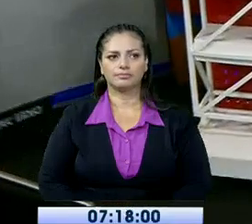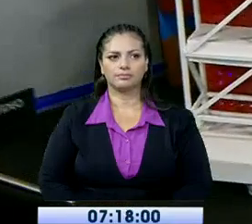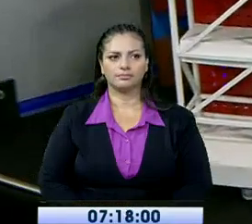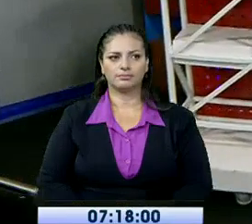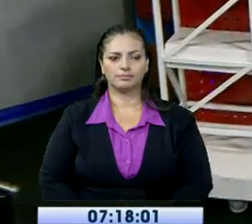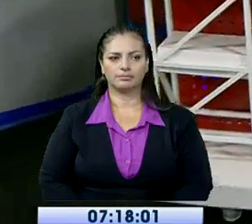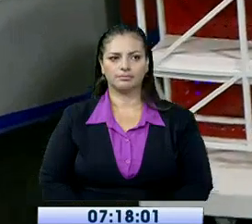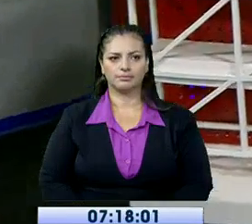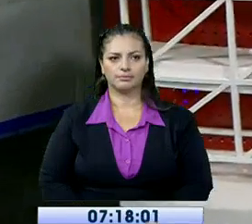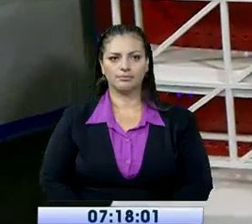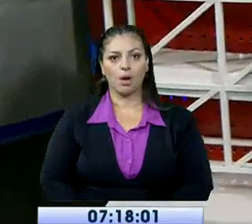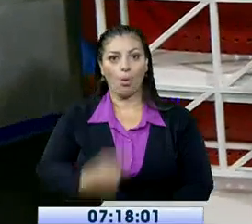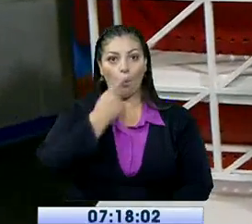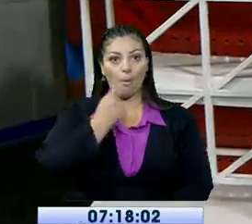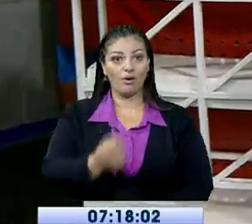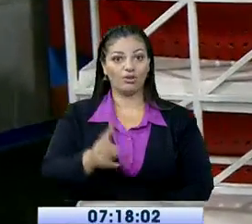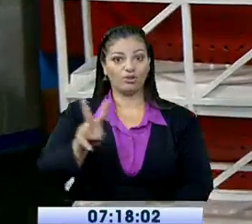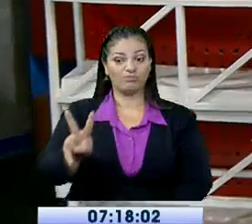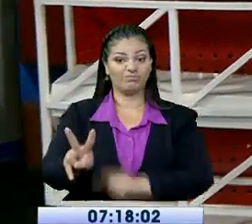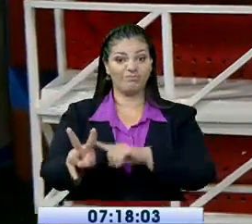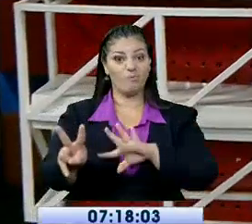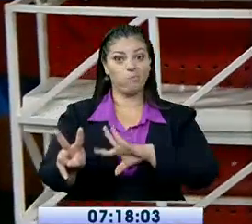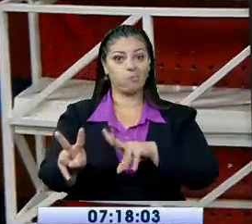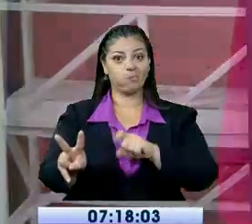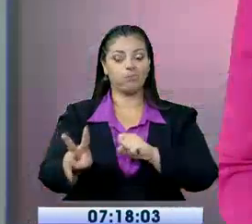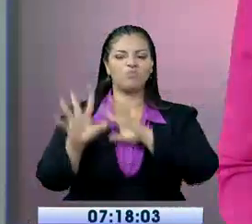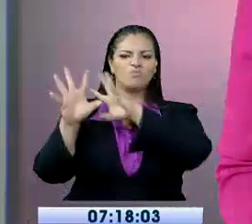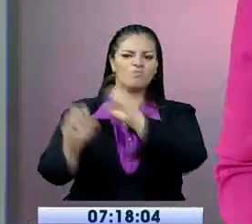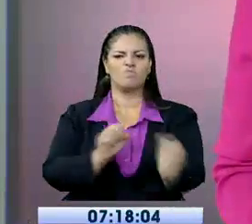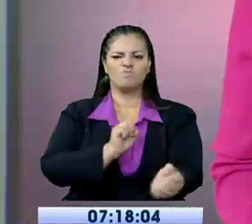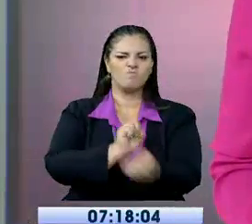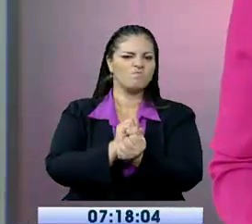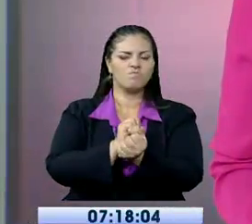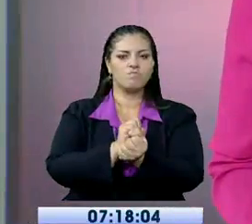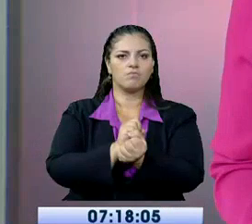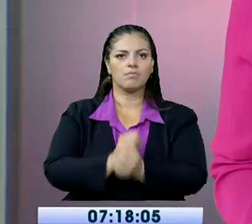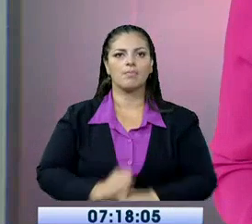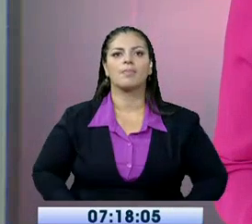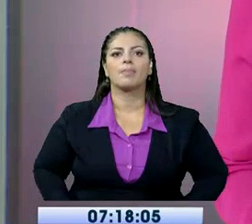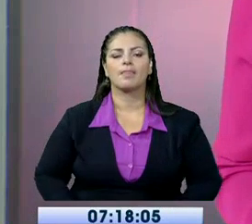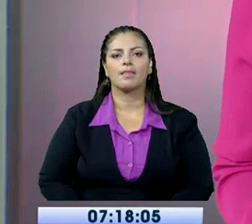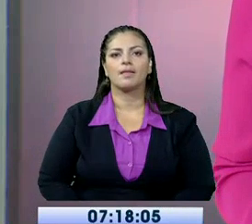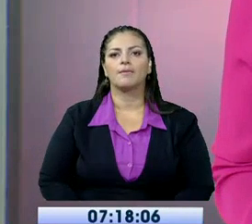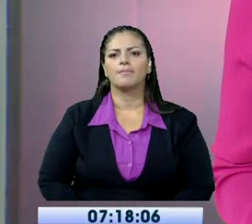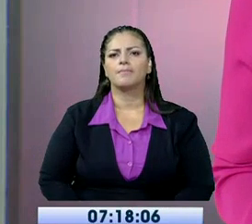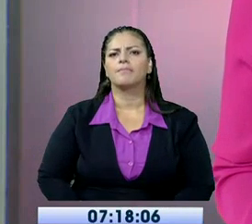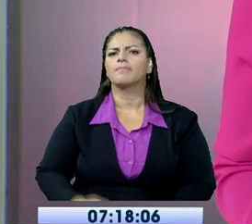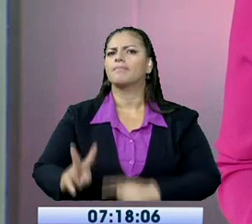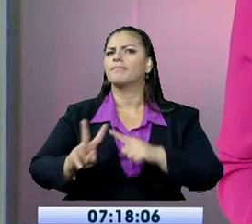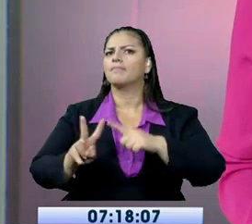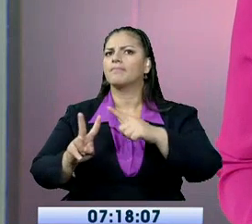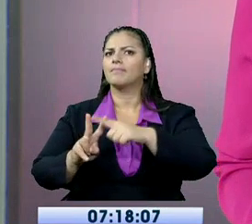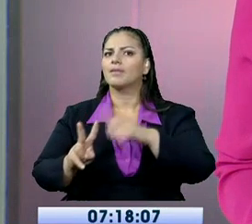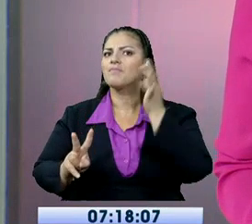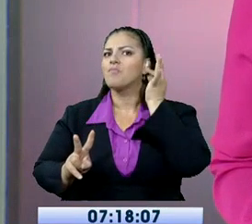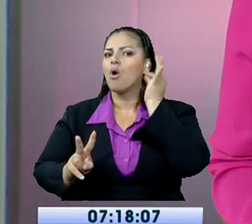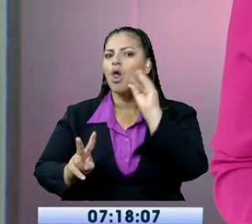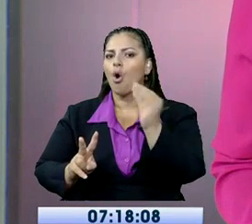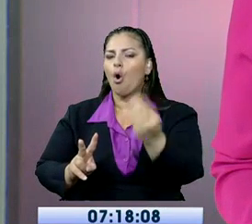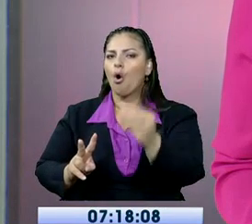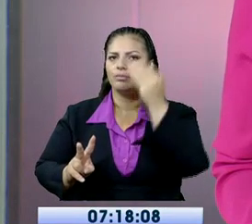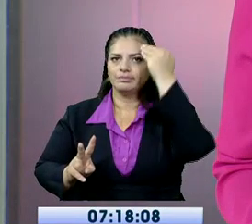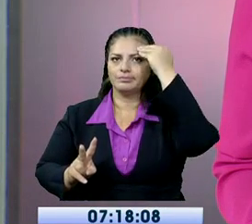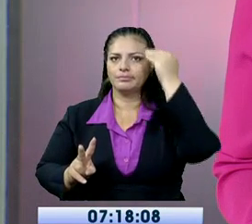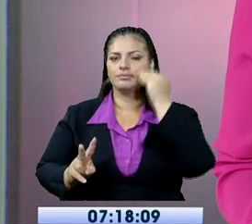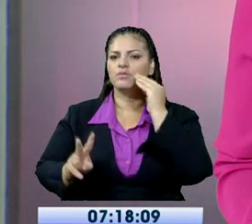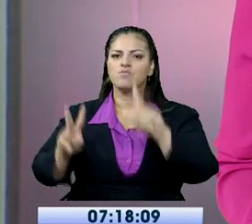Los presuntos antisociales fueron detenidos por agentes de la Policía Nacional luego de sorprenderlos asaltando a una menor de edad a